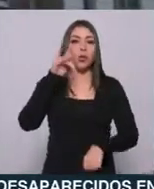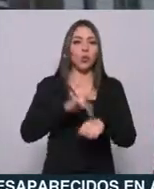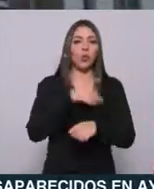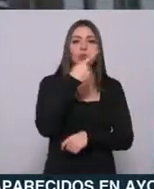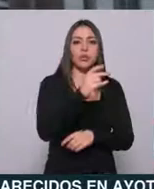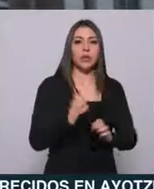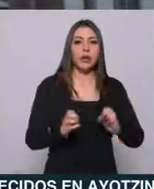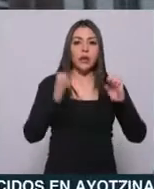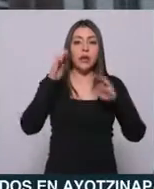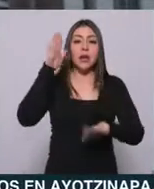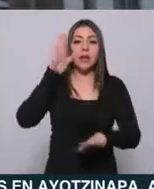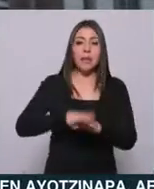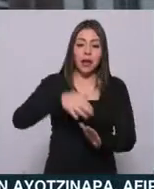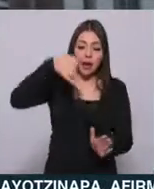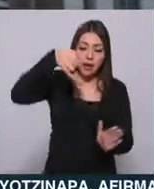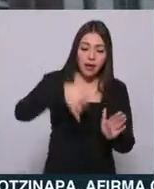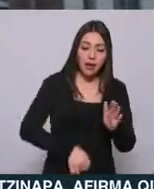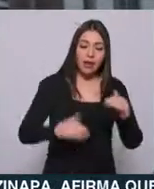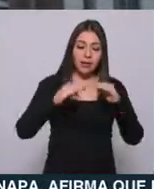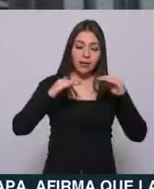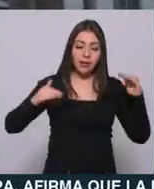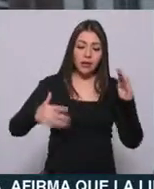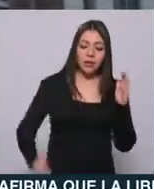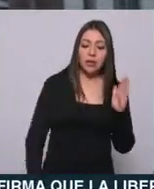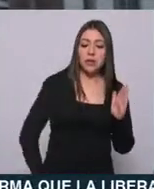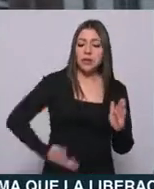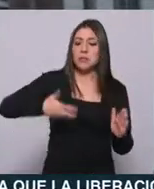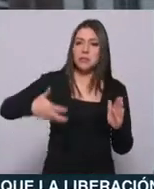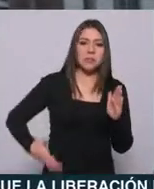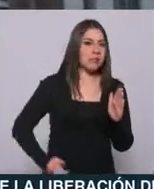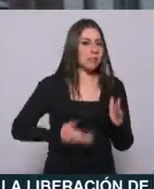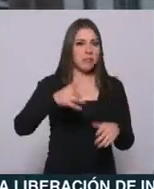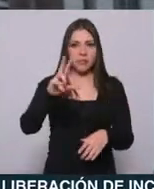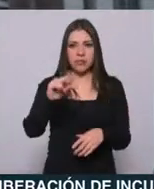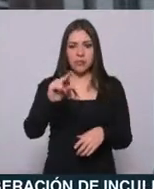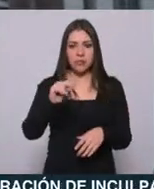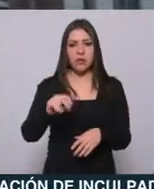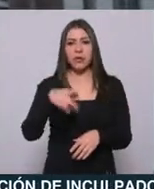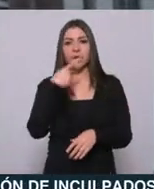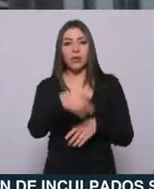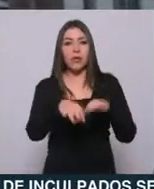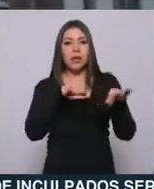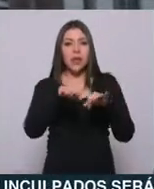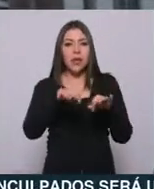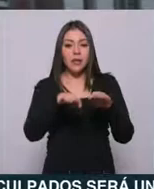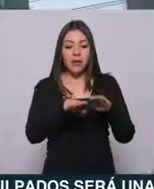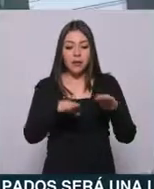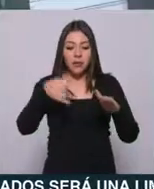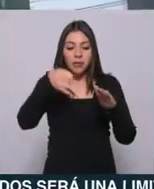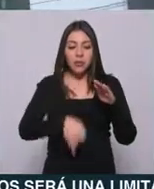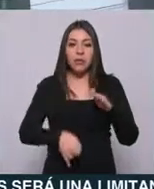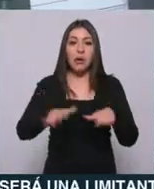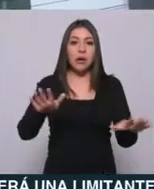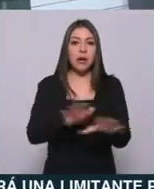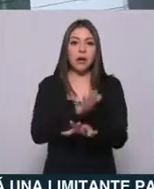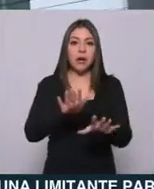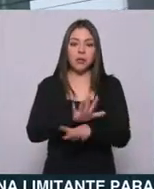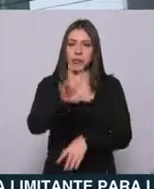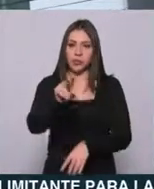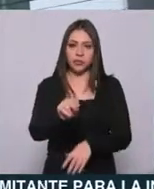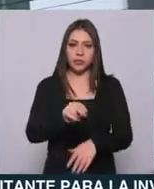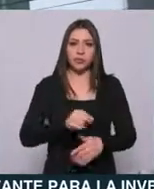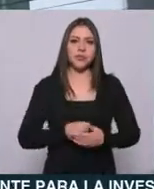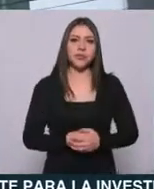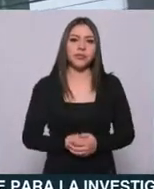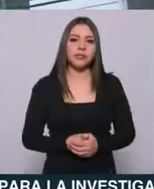no excava abajo de las contratraves, no modifica el trabajo de las contratraves. De